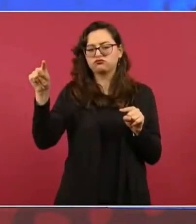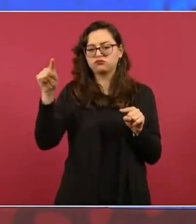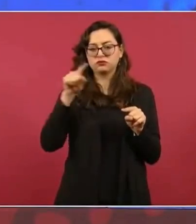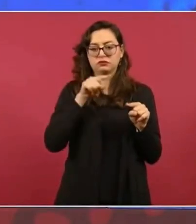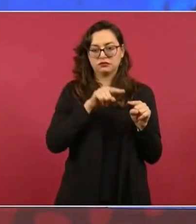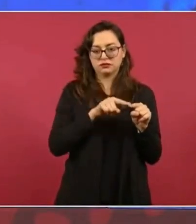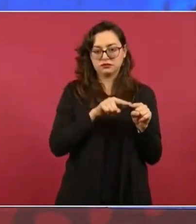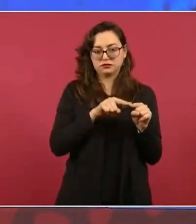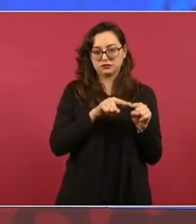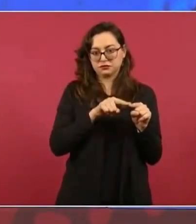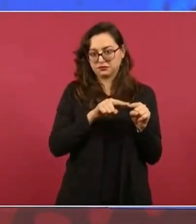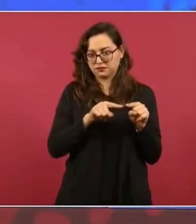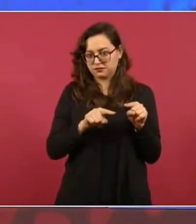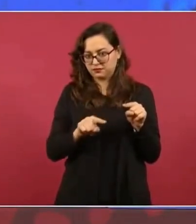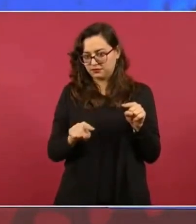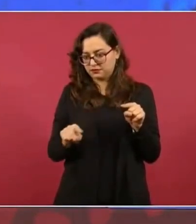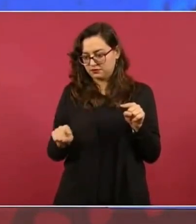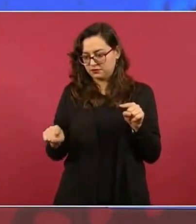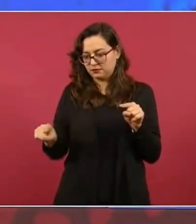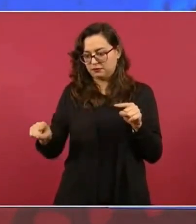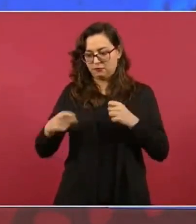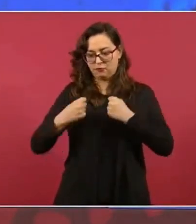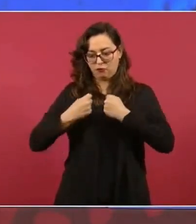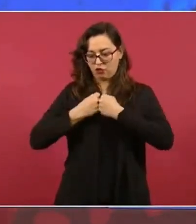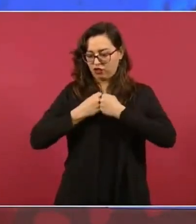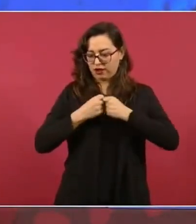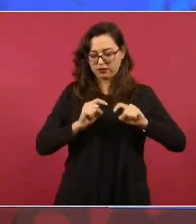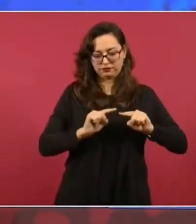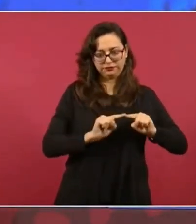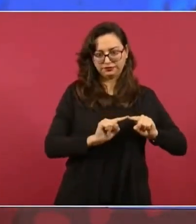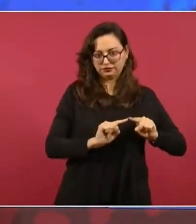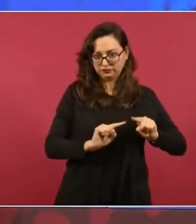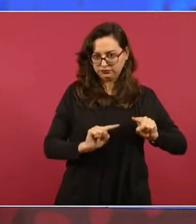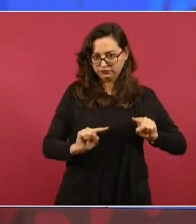vamos a agarrar aquí toda la línea.